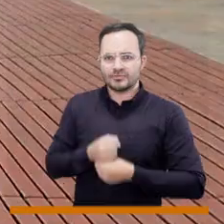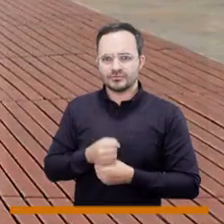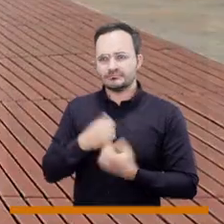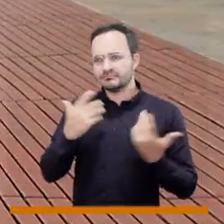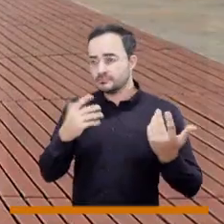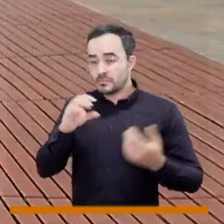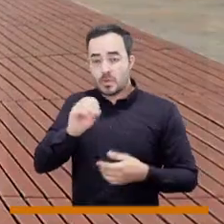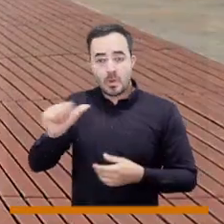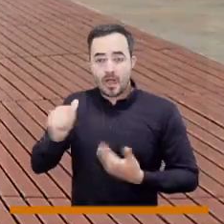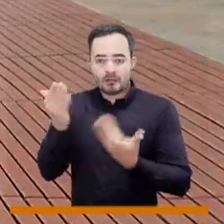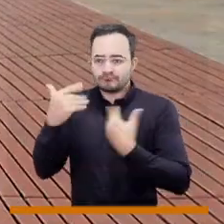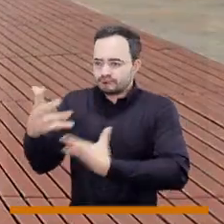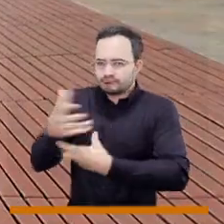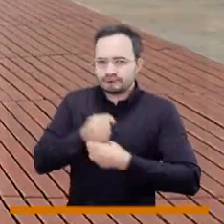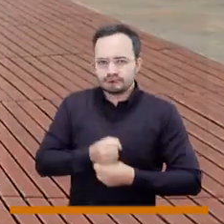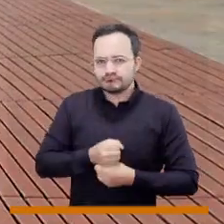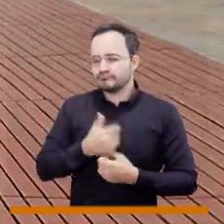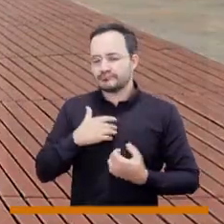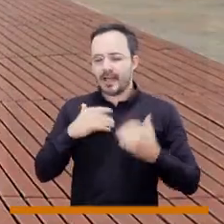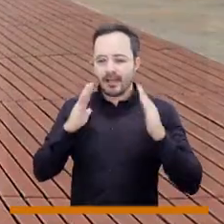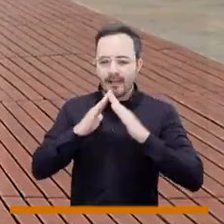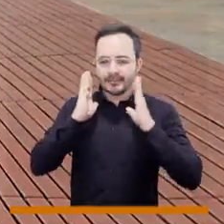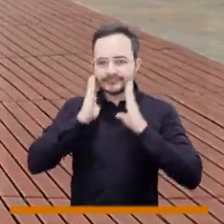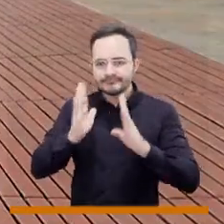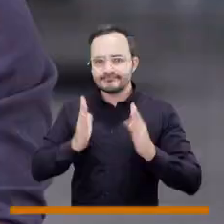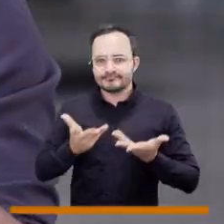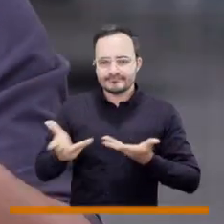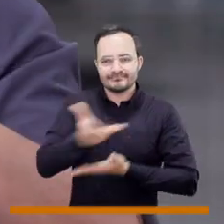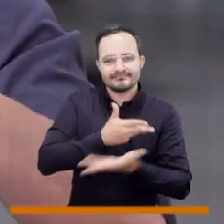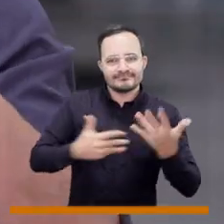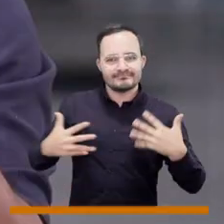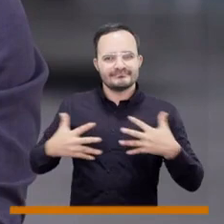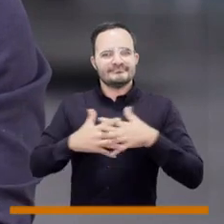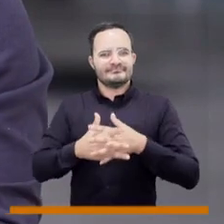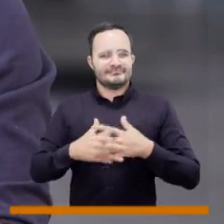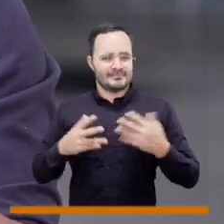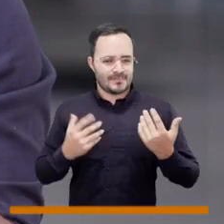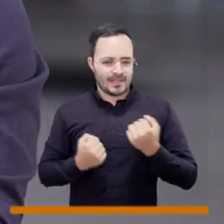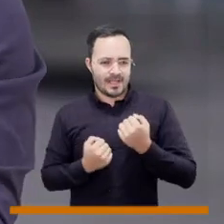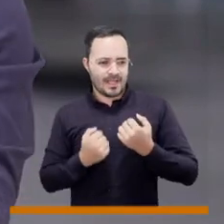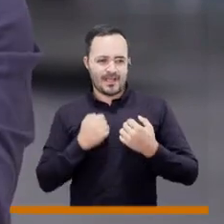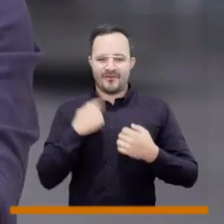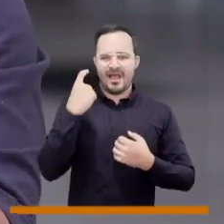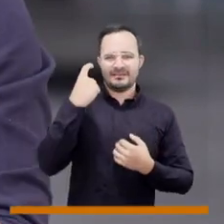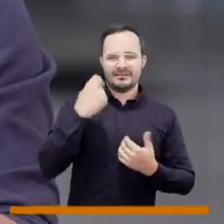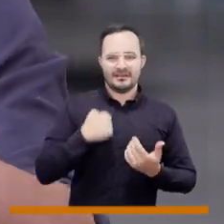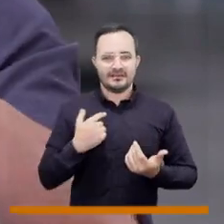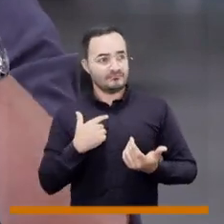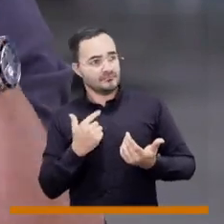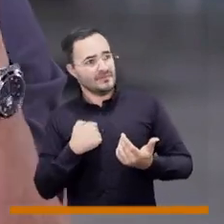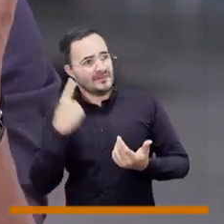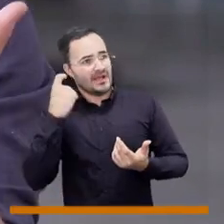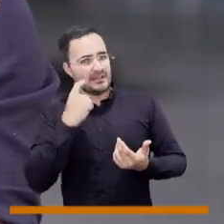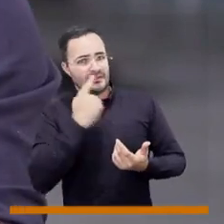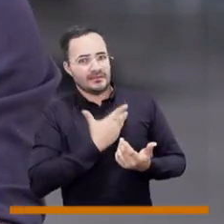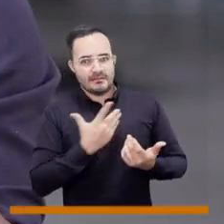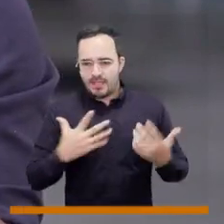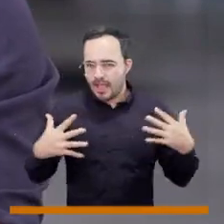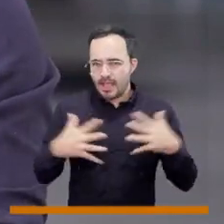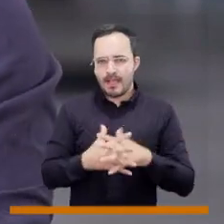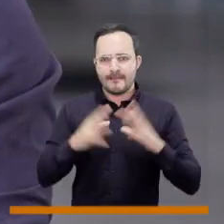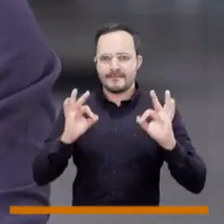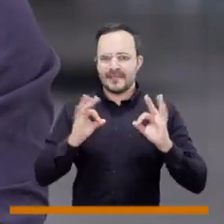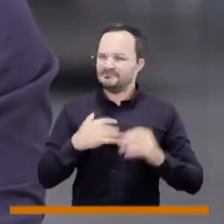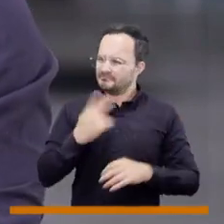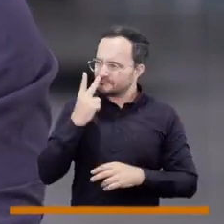un niño, a una niña, para que esté dentro de un hogar donde va a ser acogido, donde él puede entrar a complementar